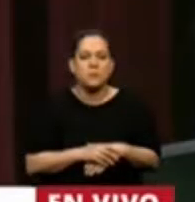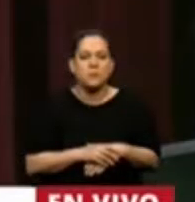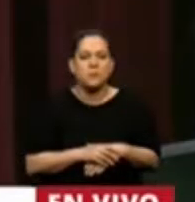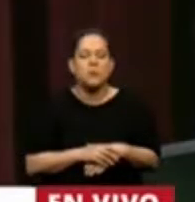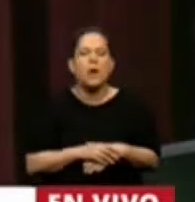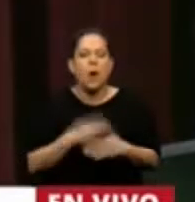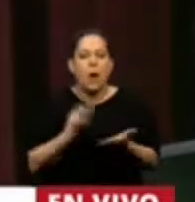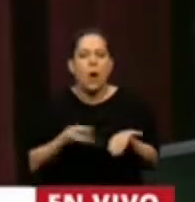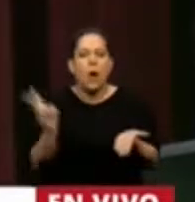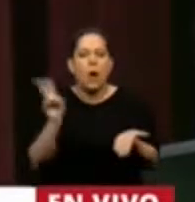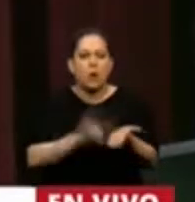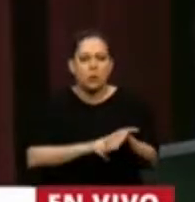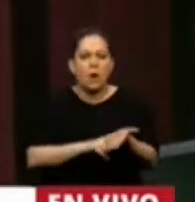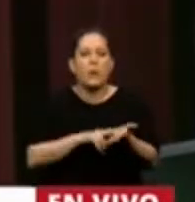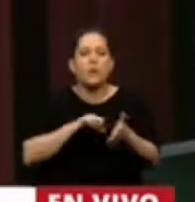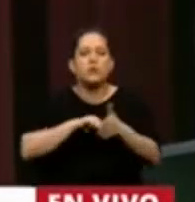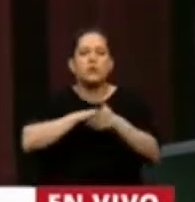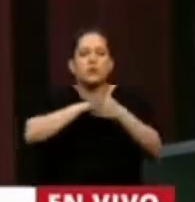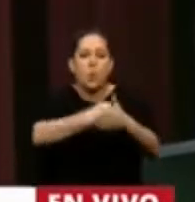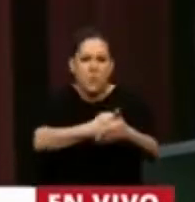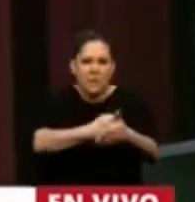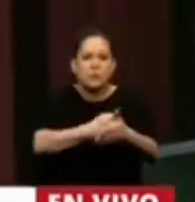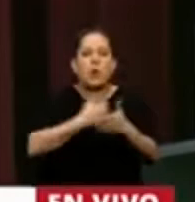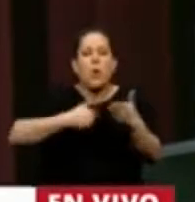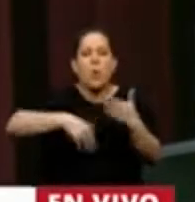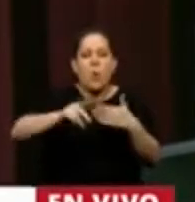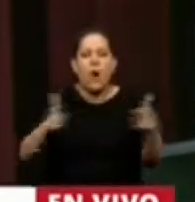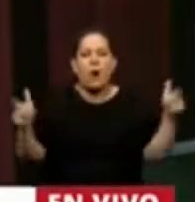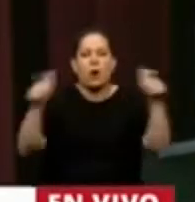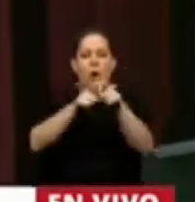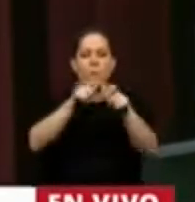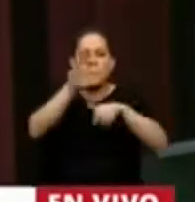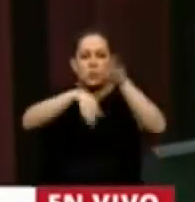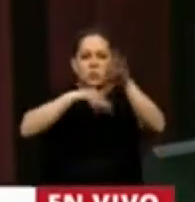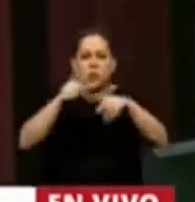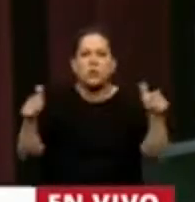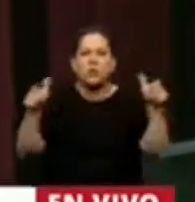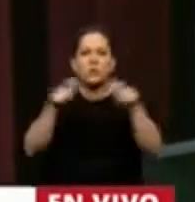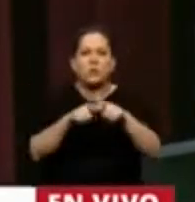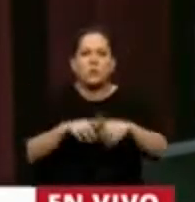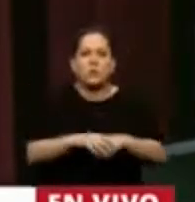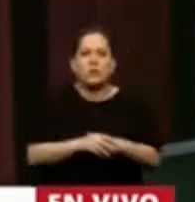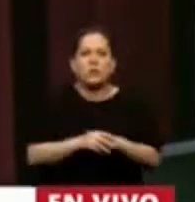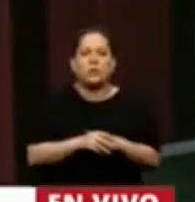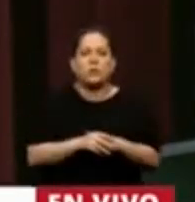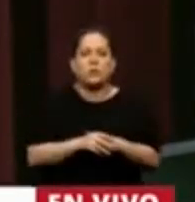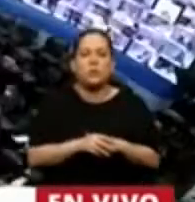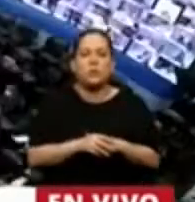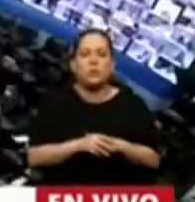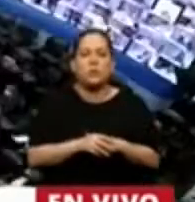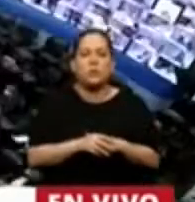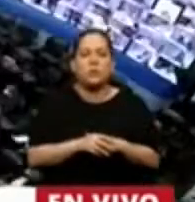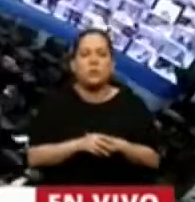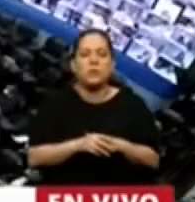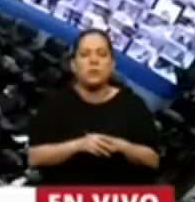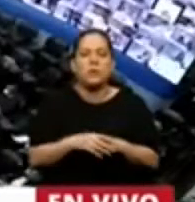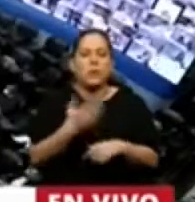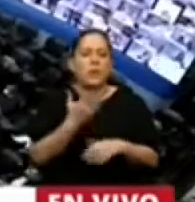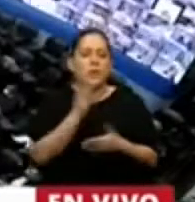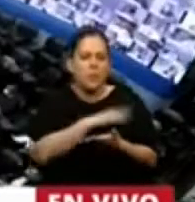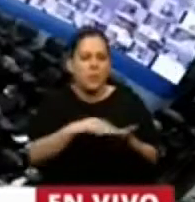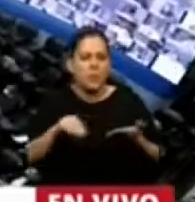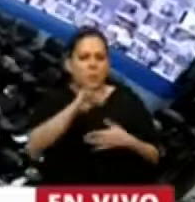Vuelvo a poner en votación la suspensión y la constitución de la comisión del diputado. Sírvanse. Presidente. Por... Sí, diputada.